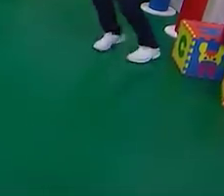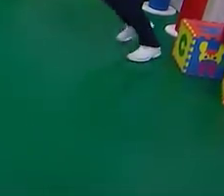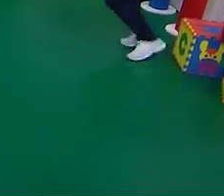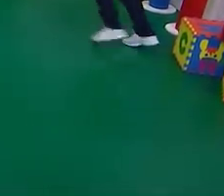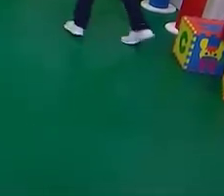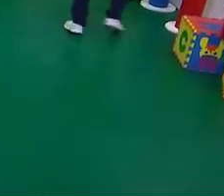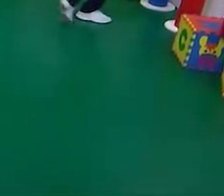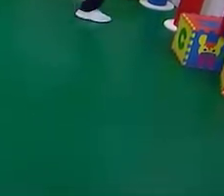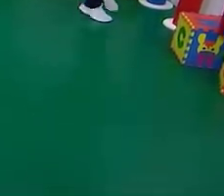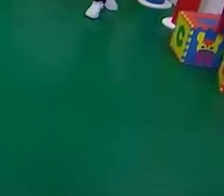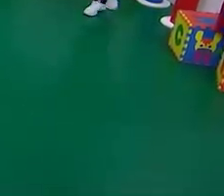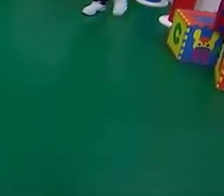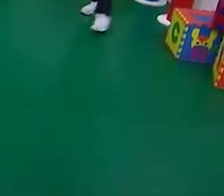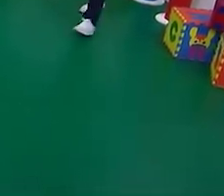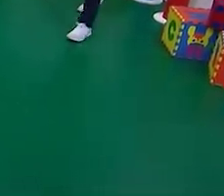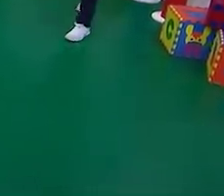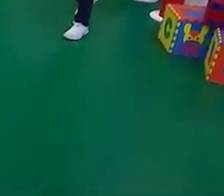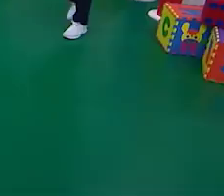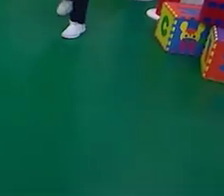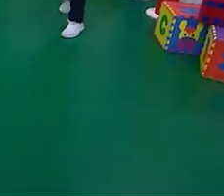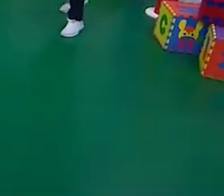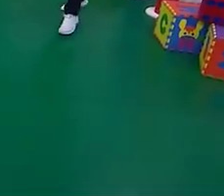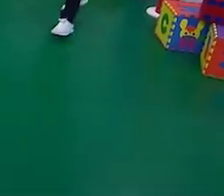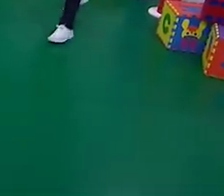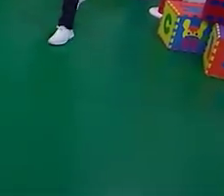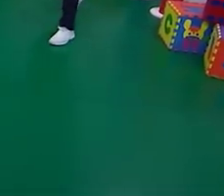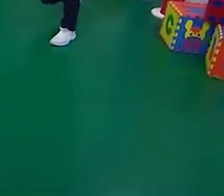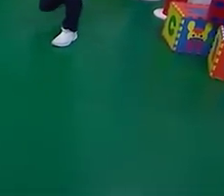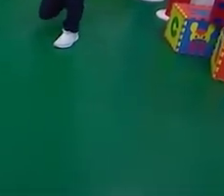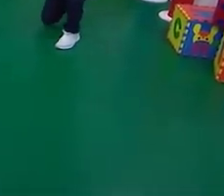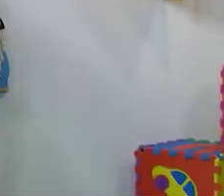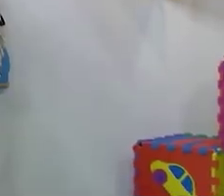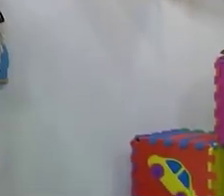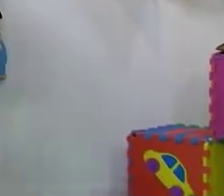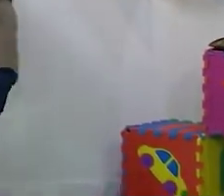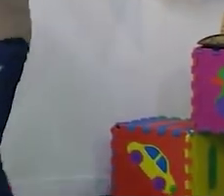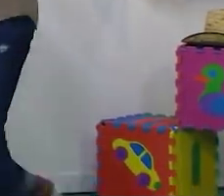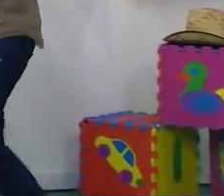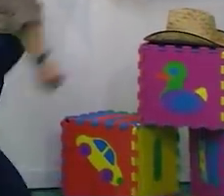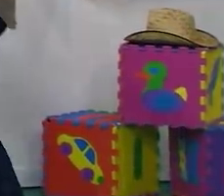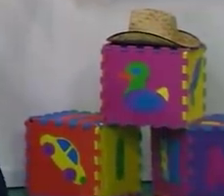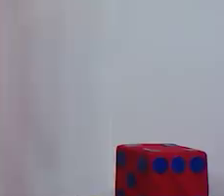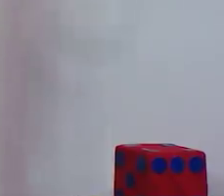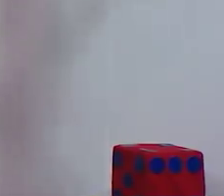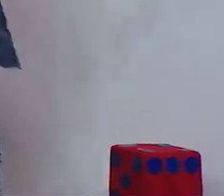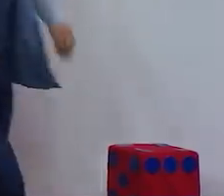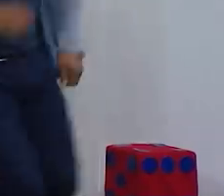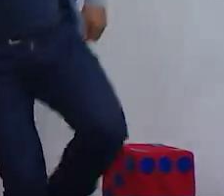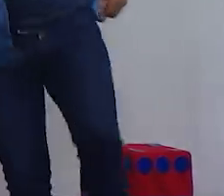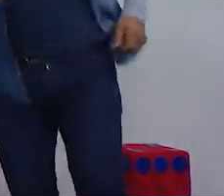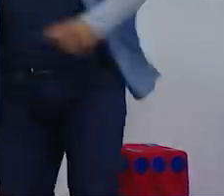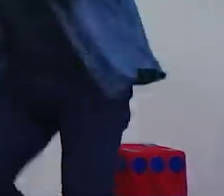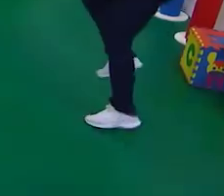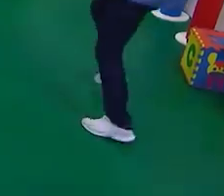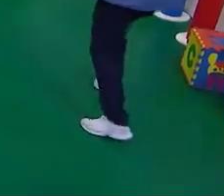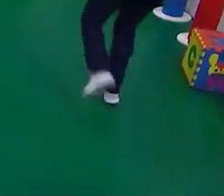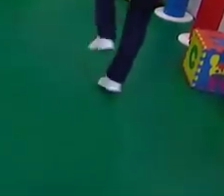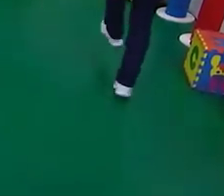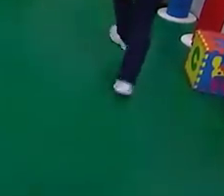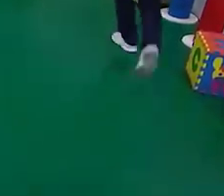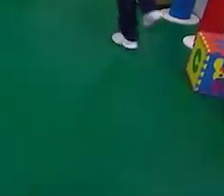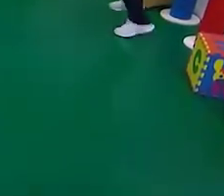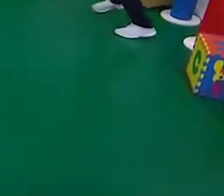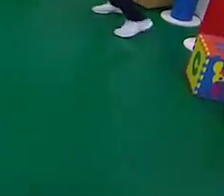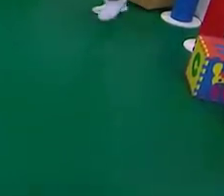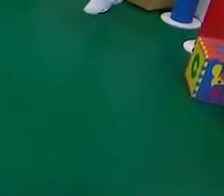Viene la araña y la quiere atrapar. Viene la araña y la quiere atrapar. La araña, la mosca el mosquito a